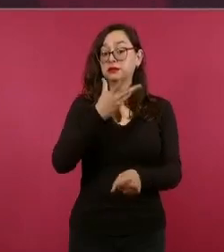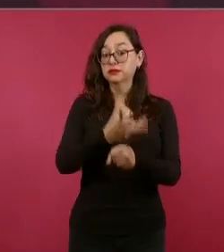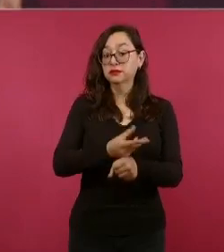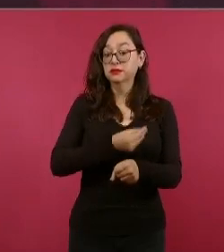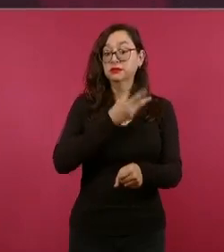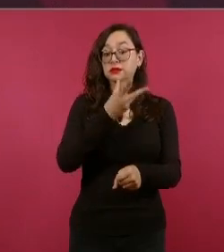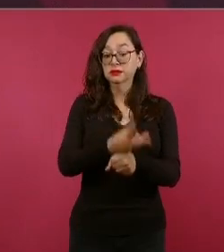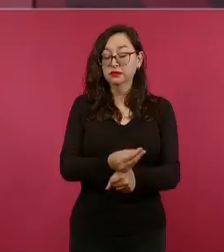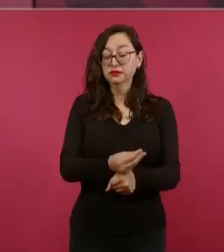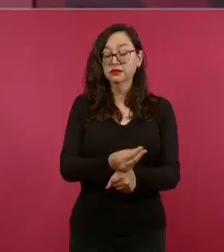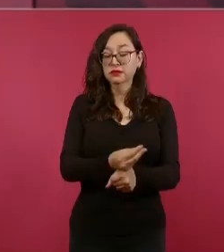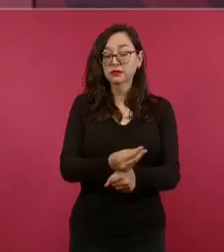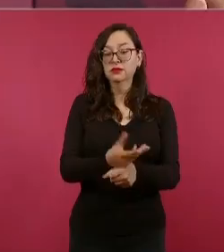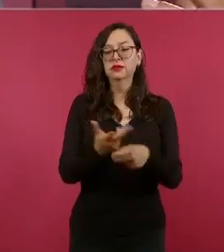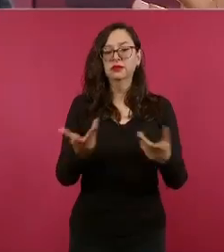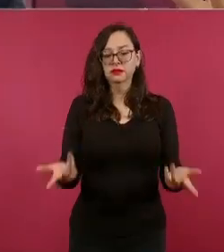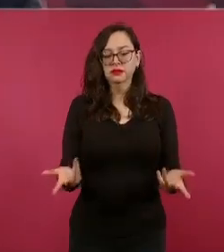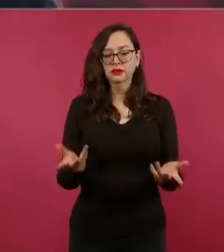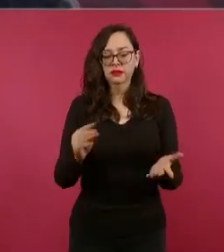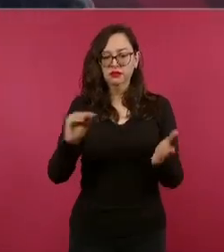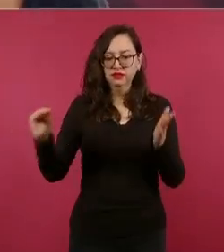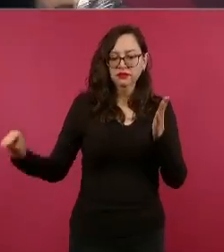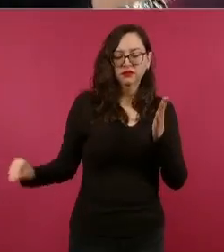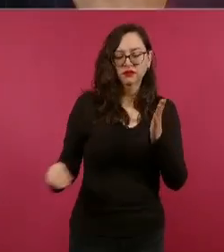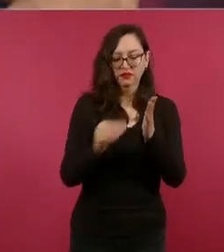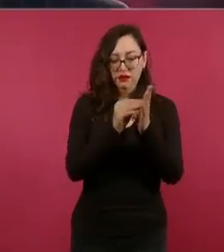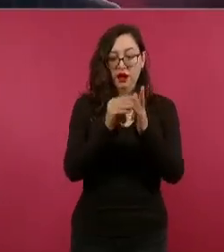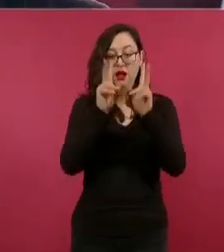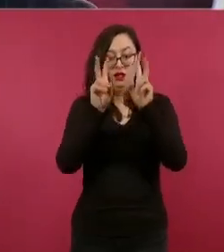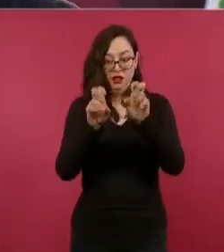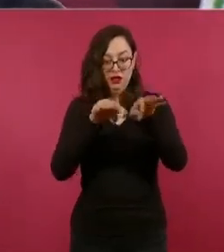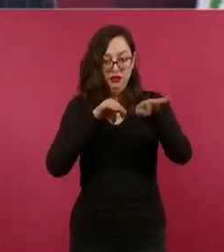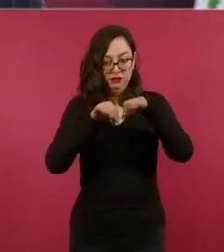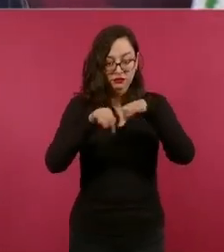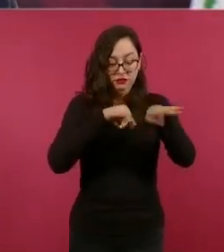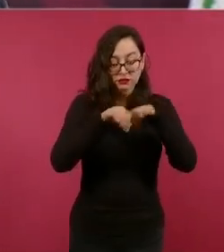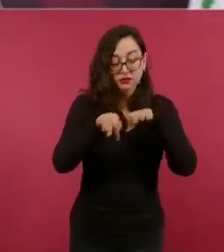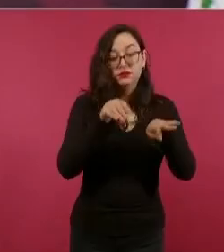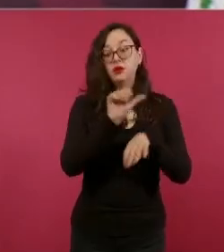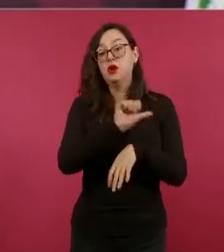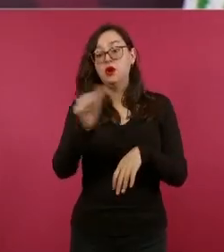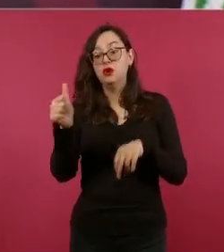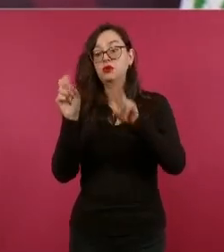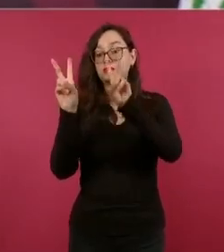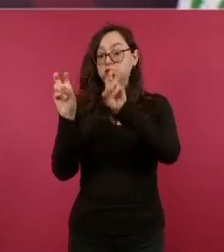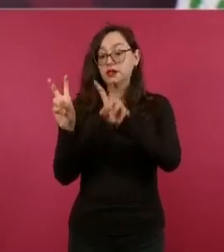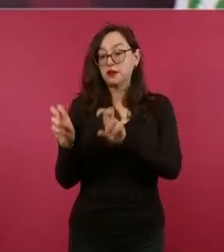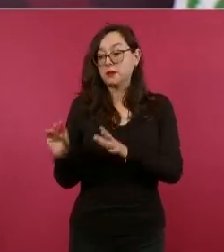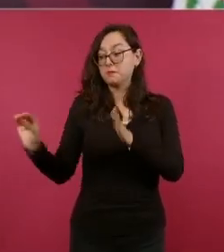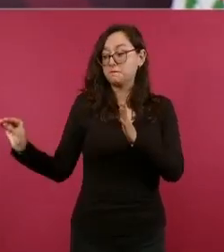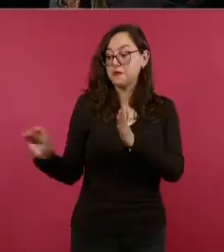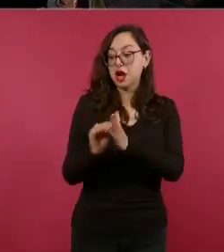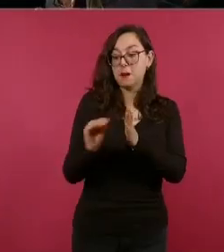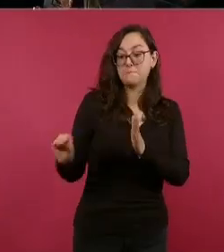porque incluimos lo laboral, incluimos muchísimas cosas que no